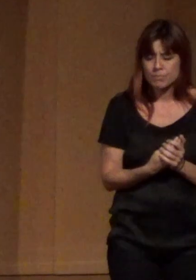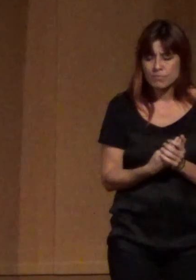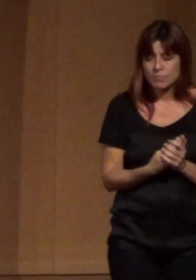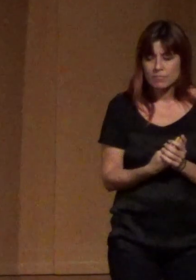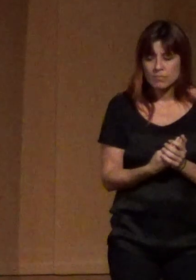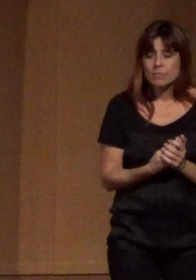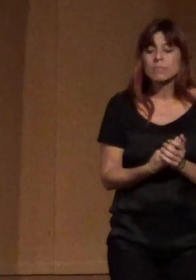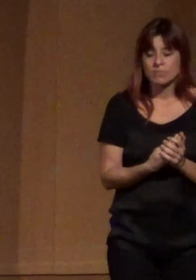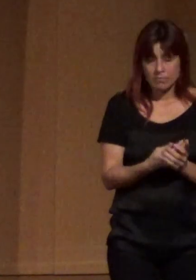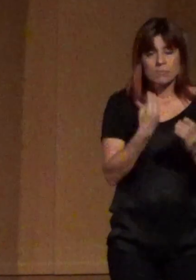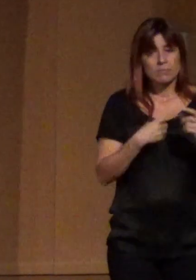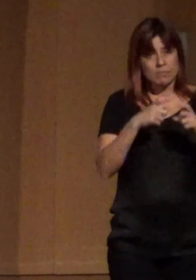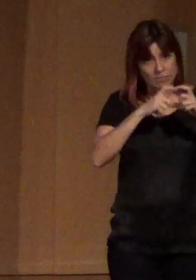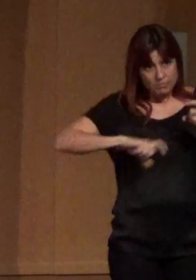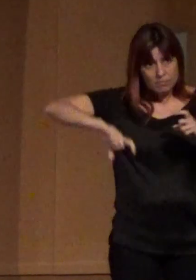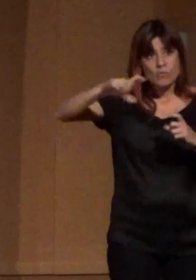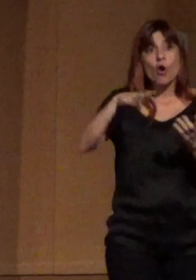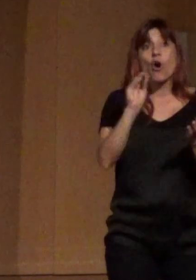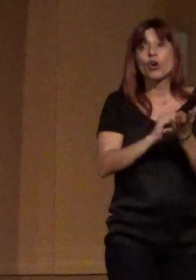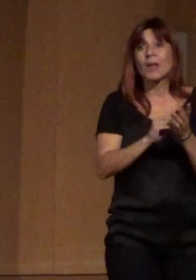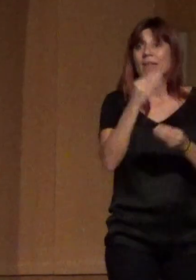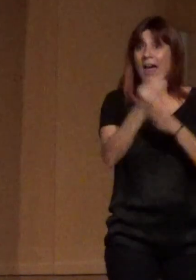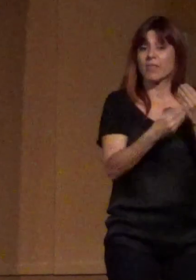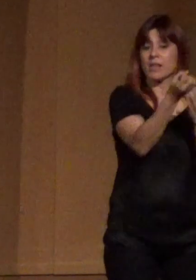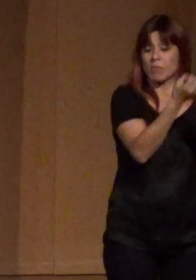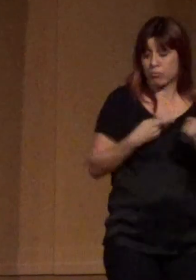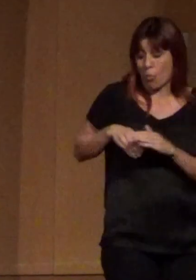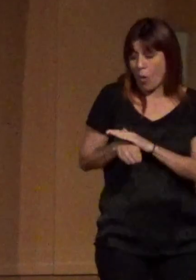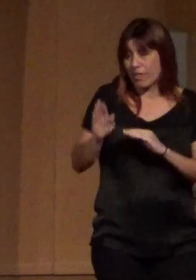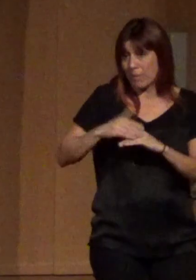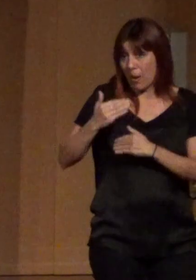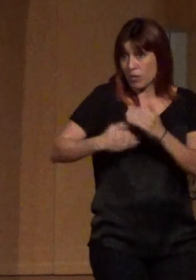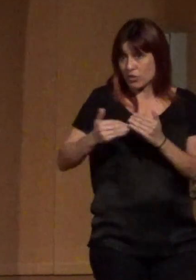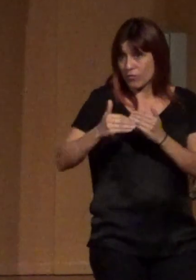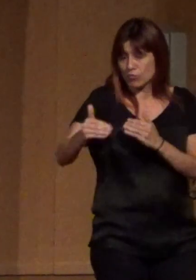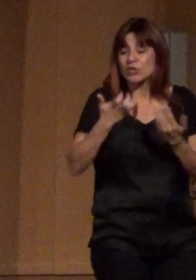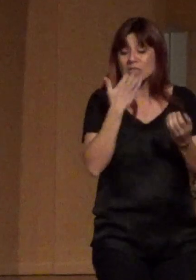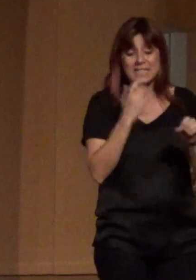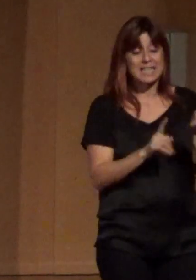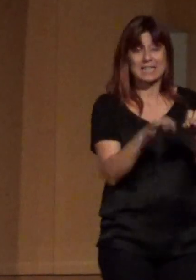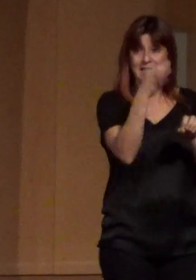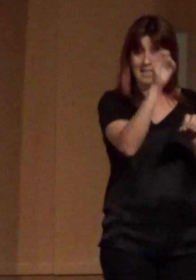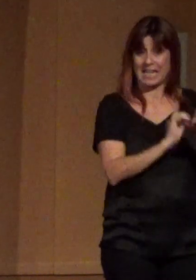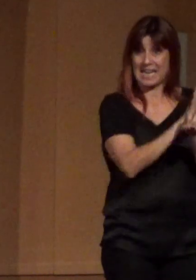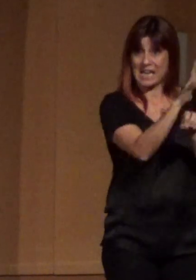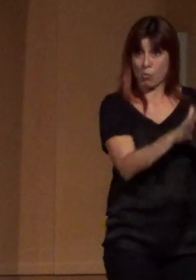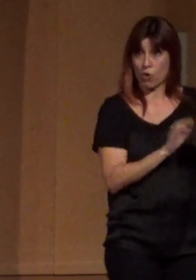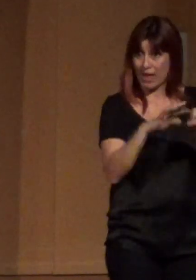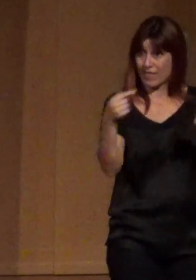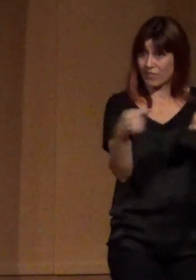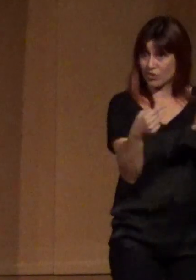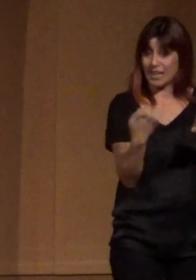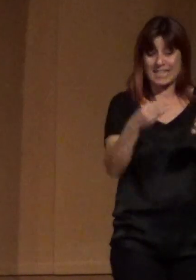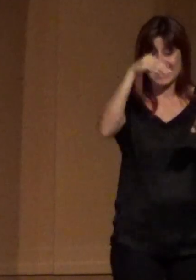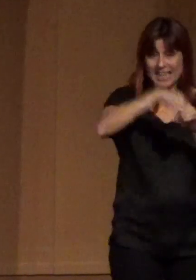por la monoaminosidasa y otra parte se vuelve a recaptar para el siguiente proceso. ¿Qué ocurre en la neurona deficitaria? Pues que hay pocas catecolaminas. Cuando